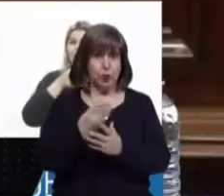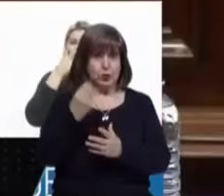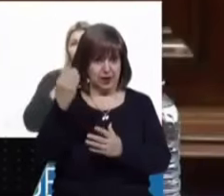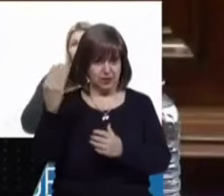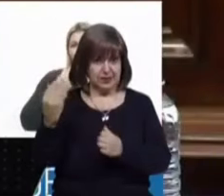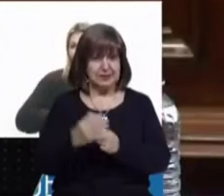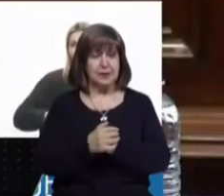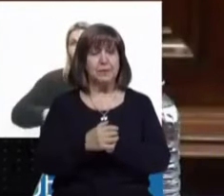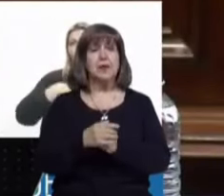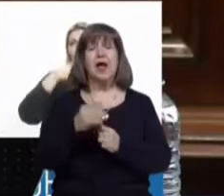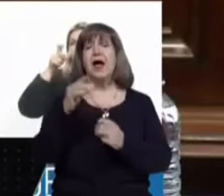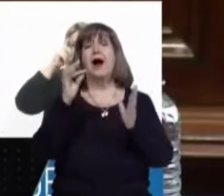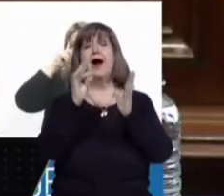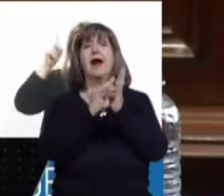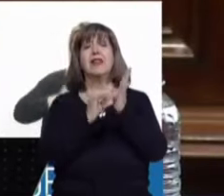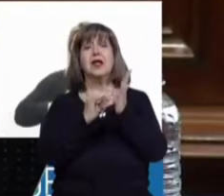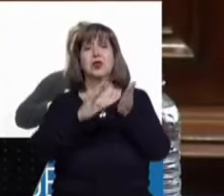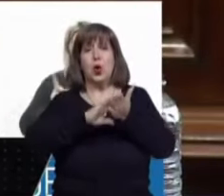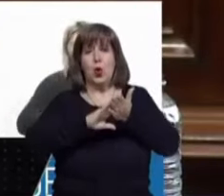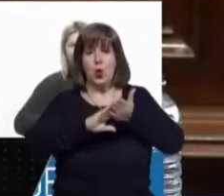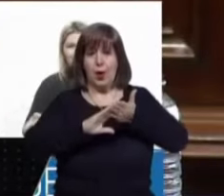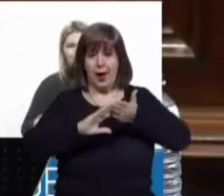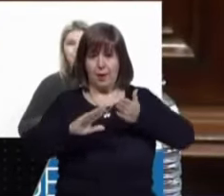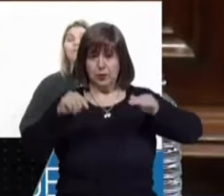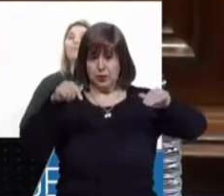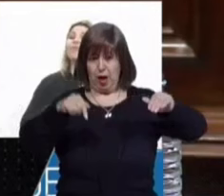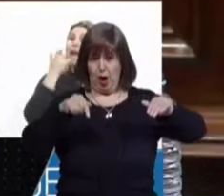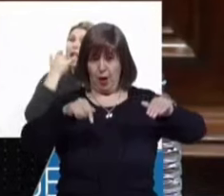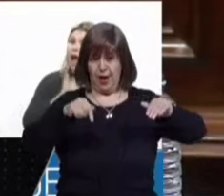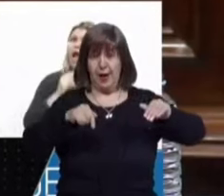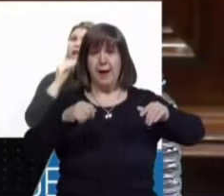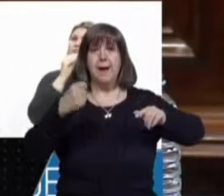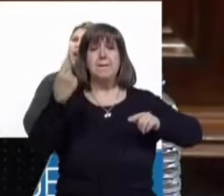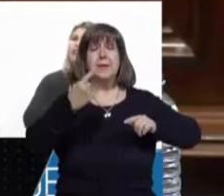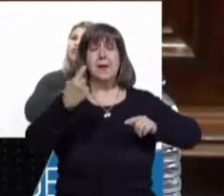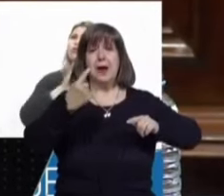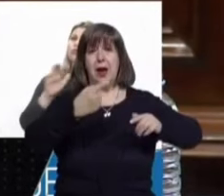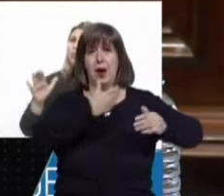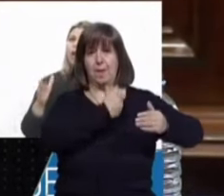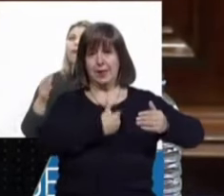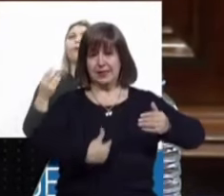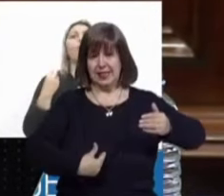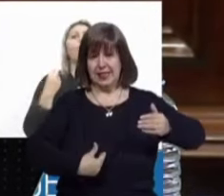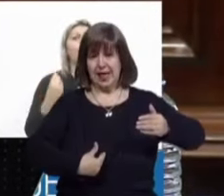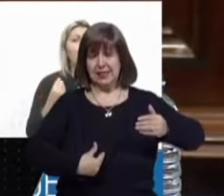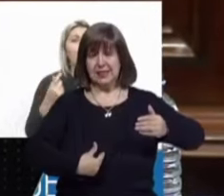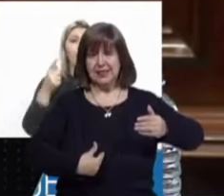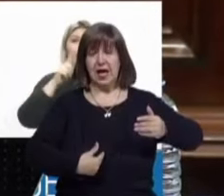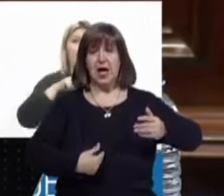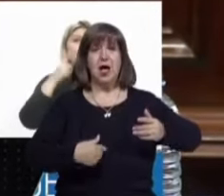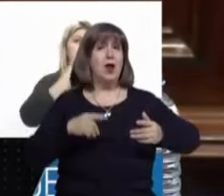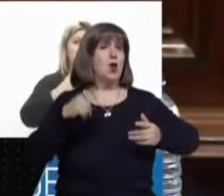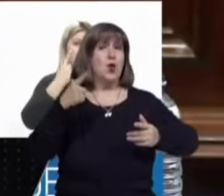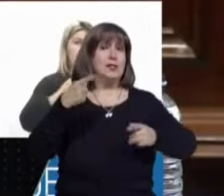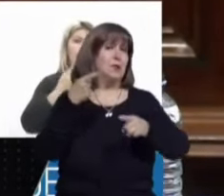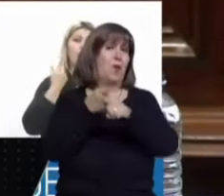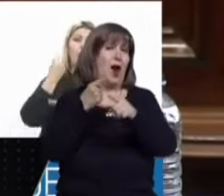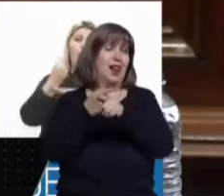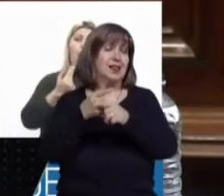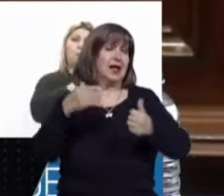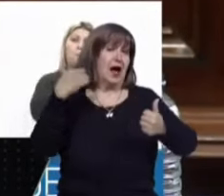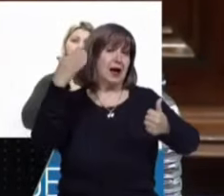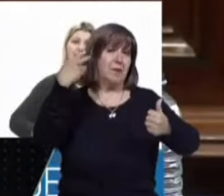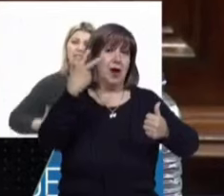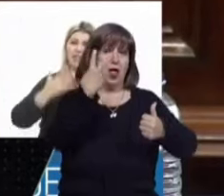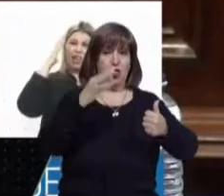Hay varios datos nuevos en este momento. Primero, tenemos un presidente que no viene de la política, que hizo campaña